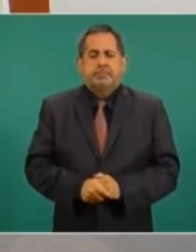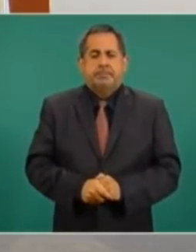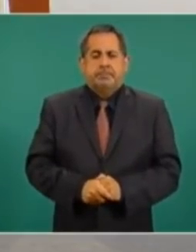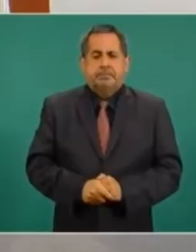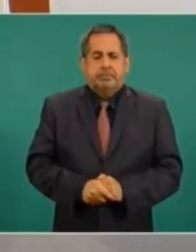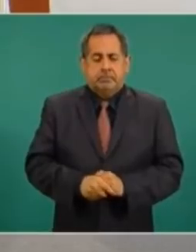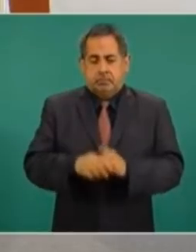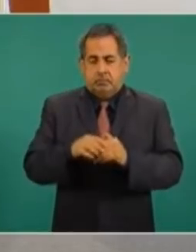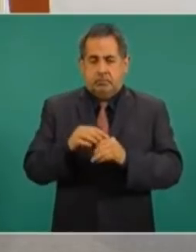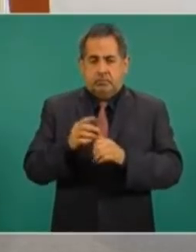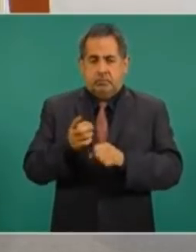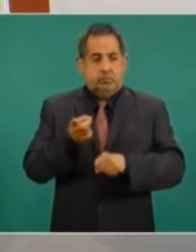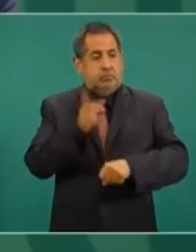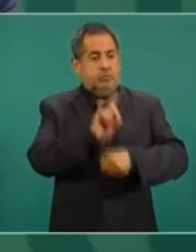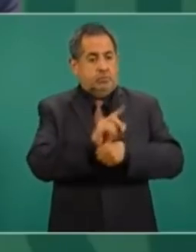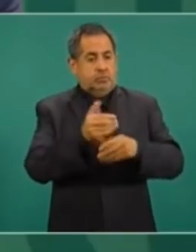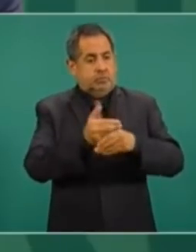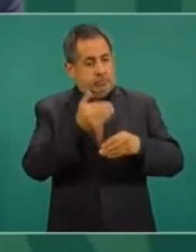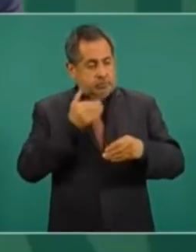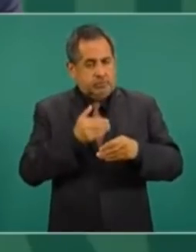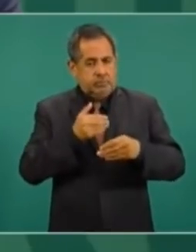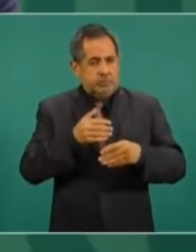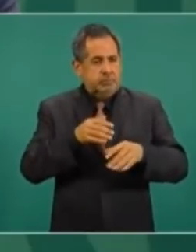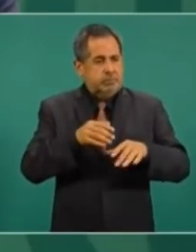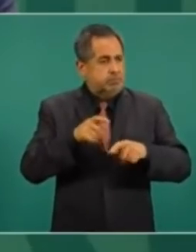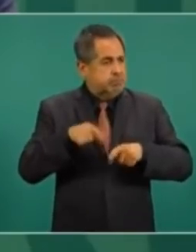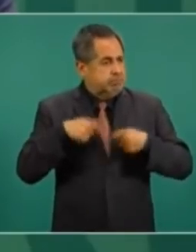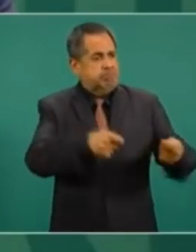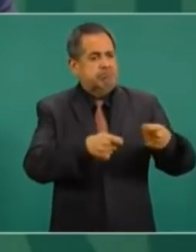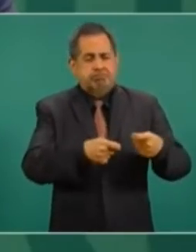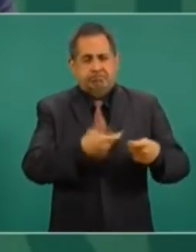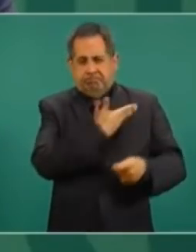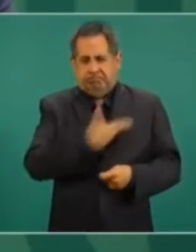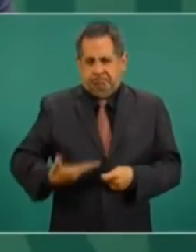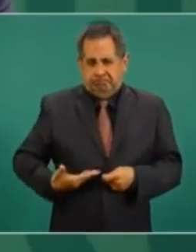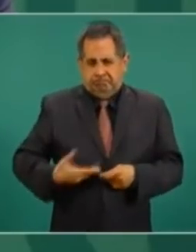un día antes de que tome posición, que